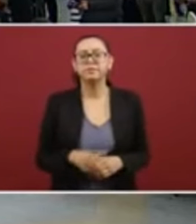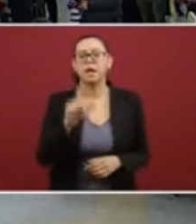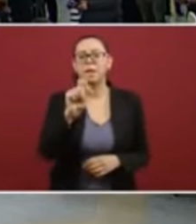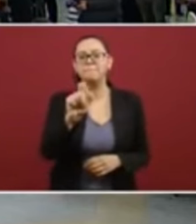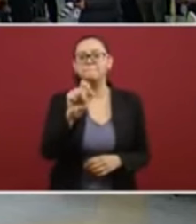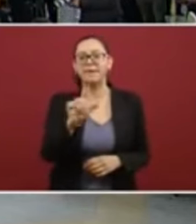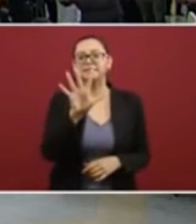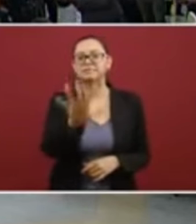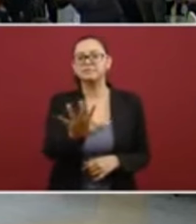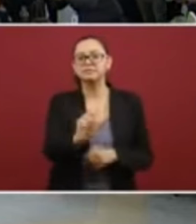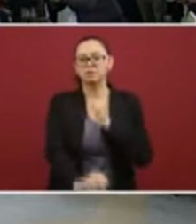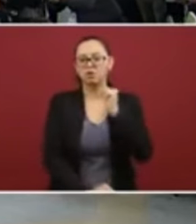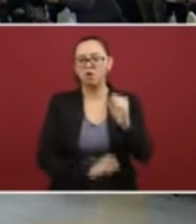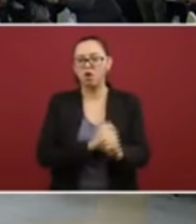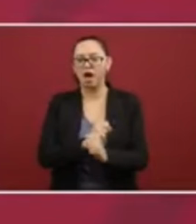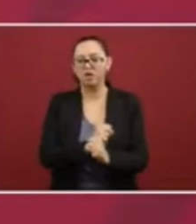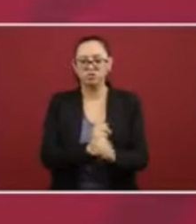25 años.